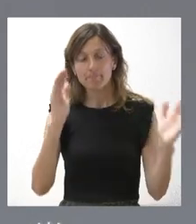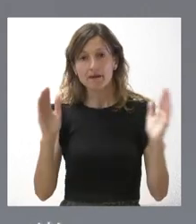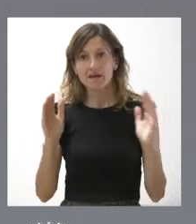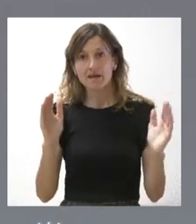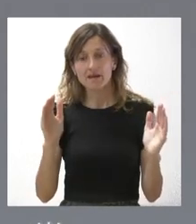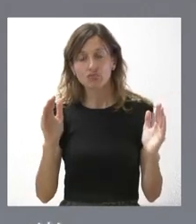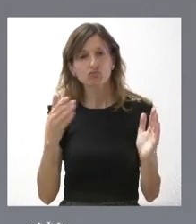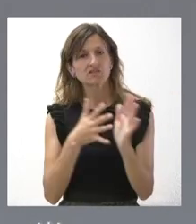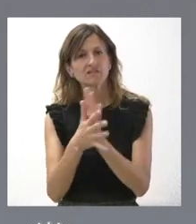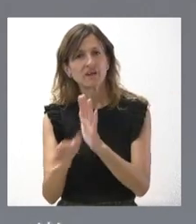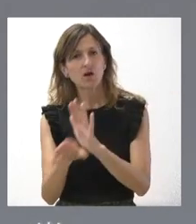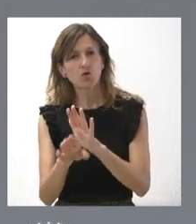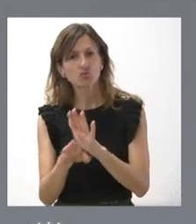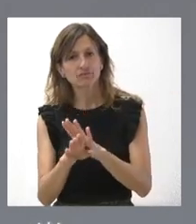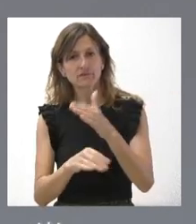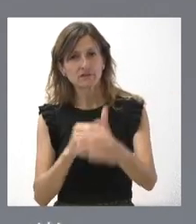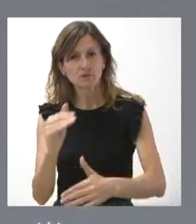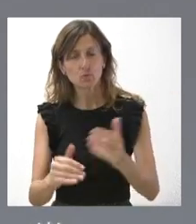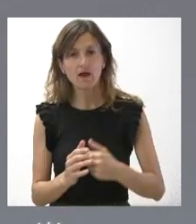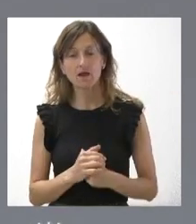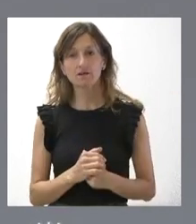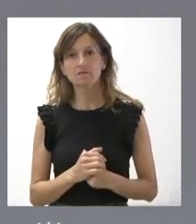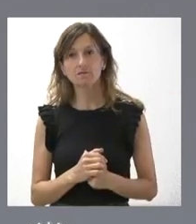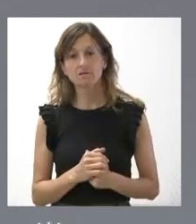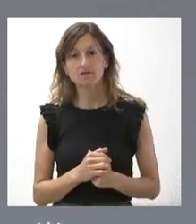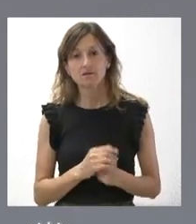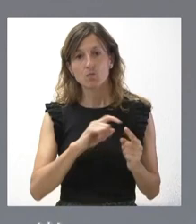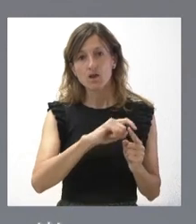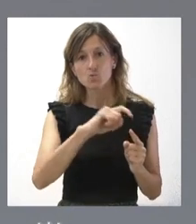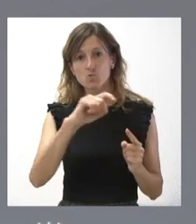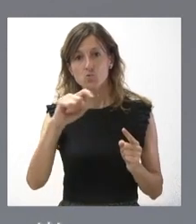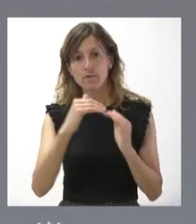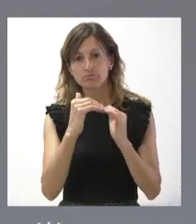la continuación de esa curva